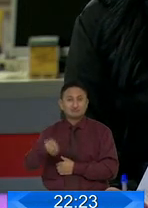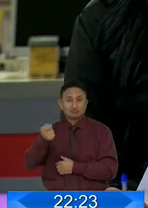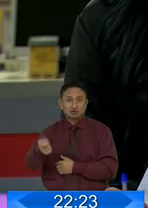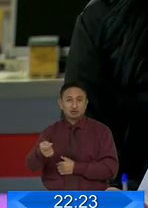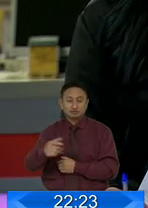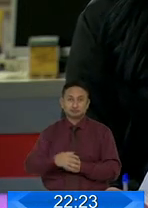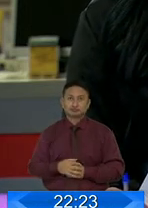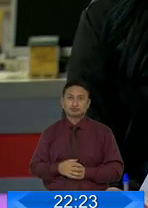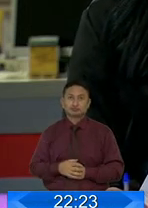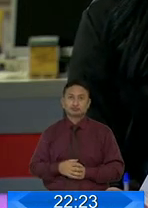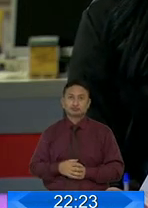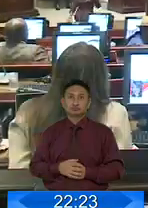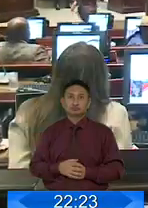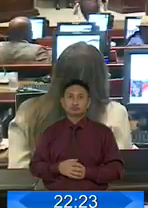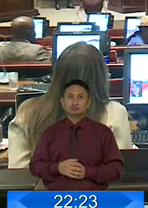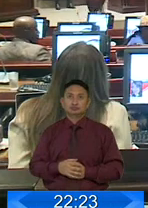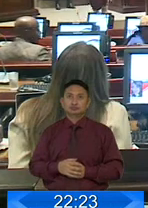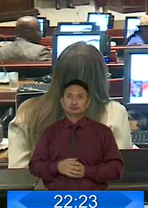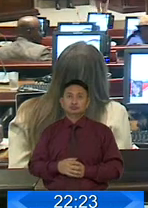esta causa.